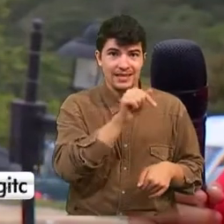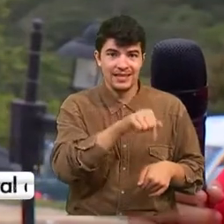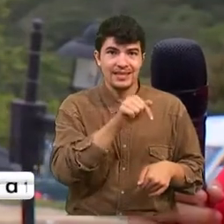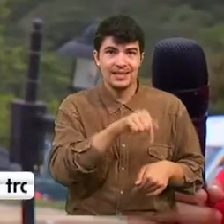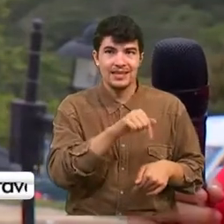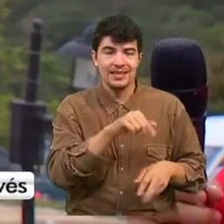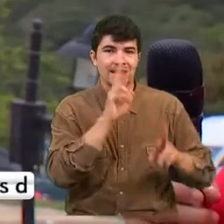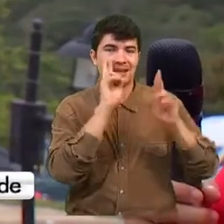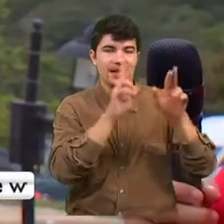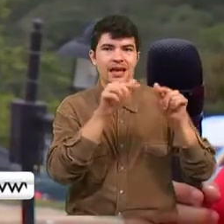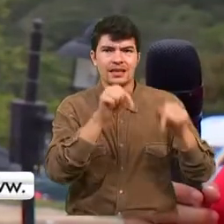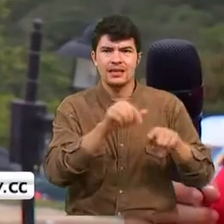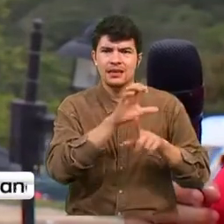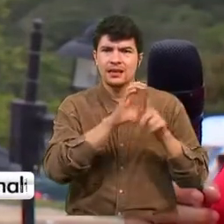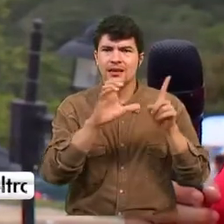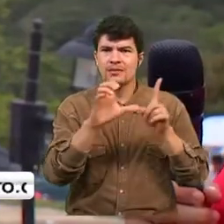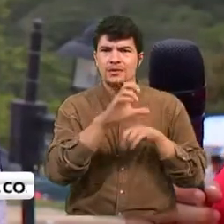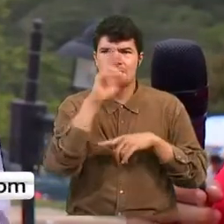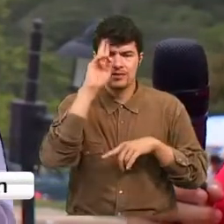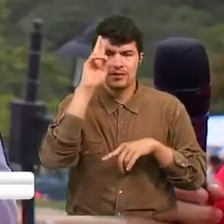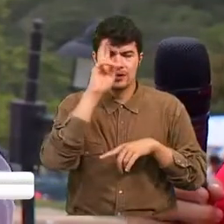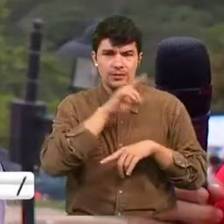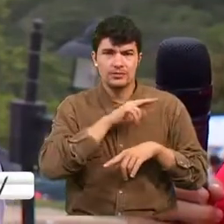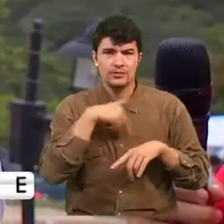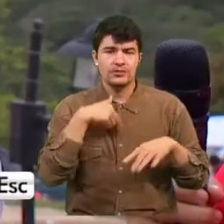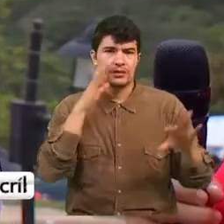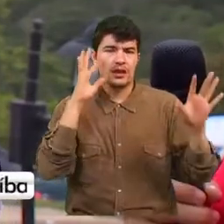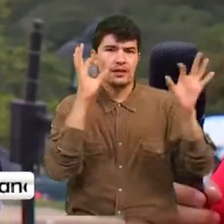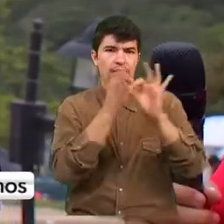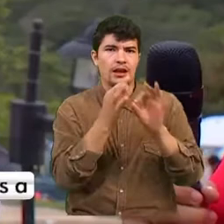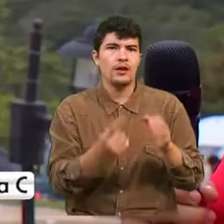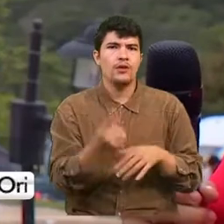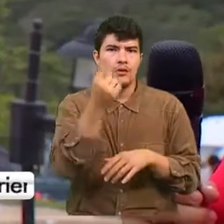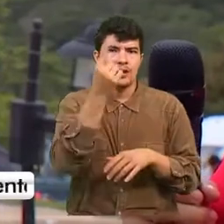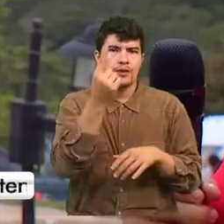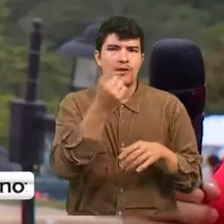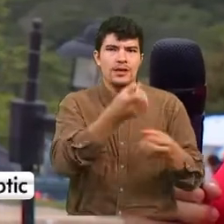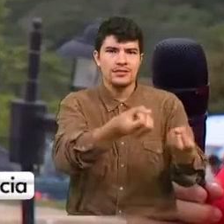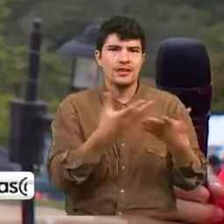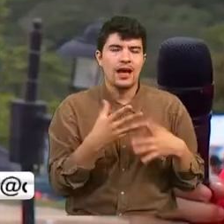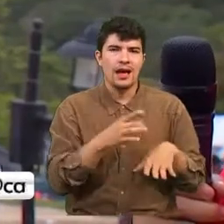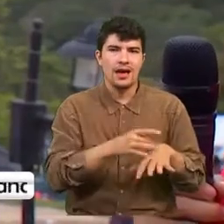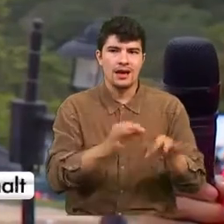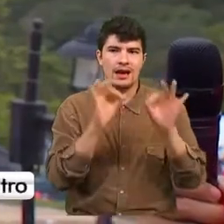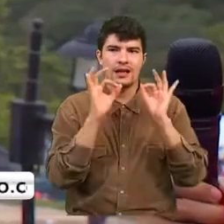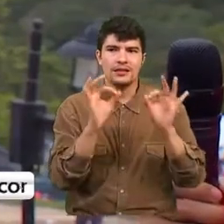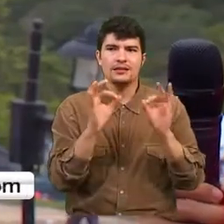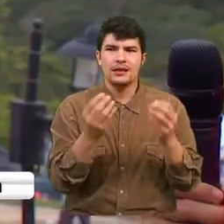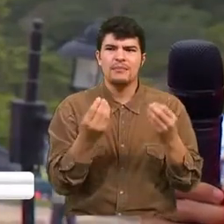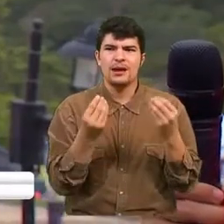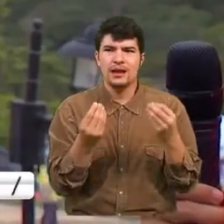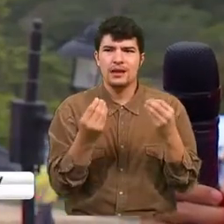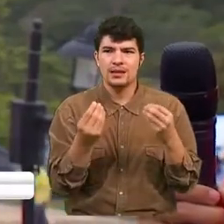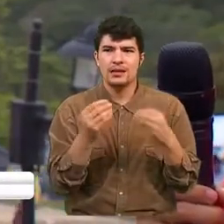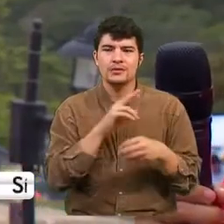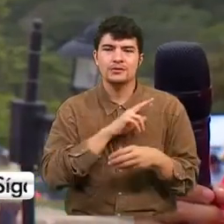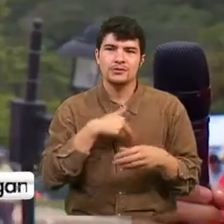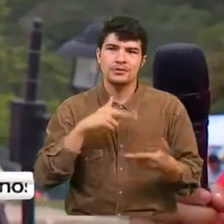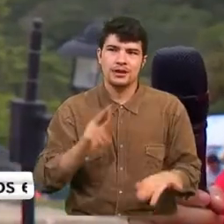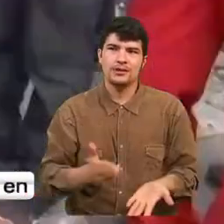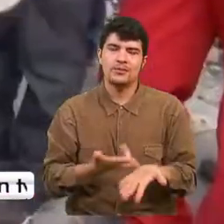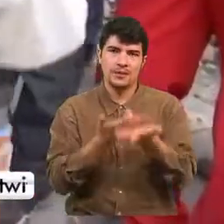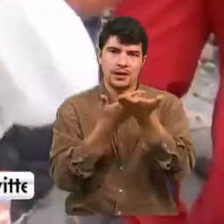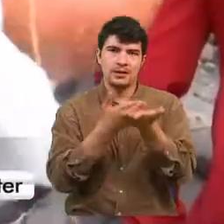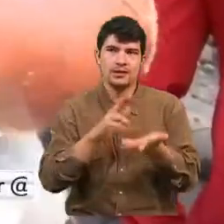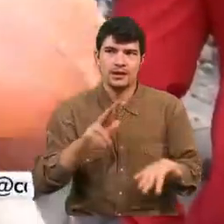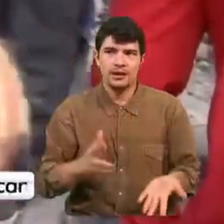que la cultura, por eso nosotros hacemos tanto énfasis, es lo único que nos va a permitir y va a garantizar trascender. Por eso estamos recuperando nuestras